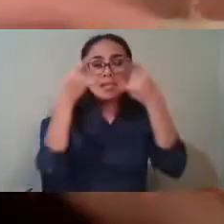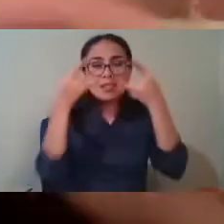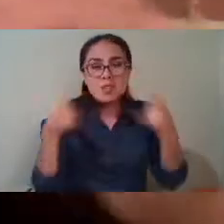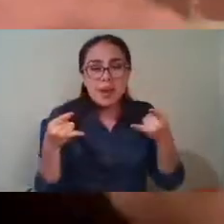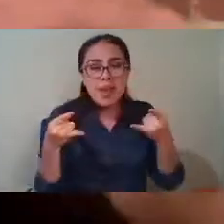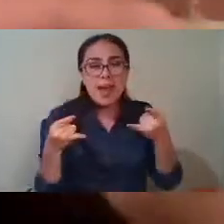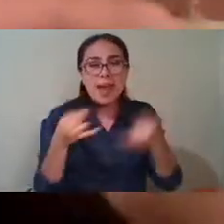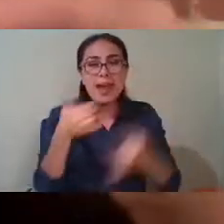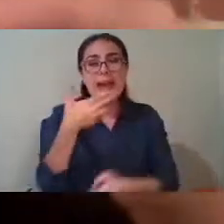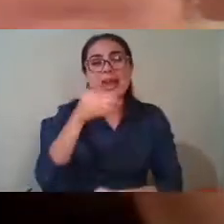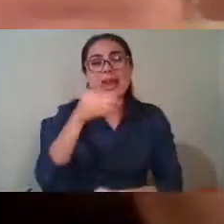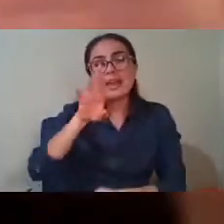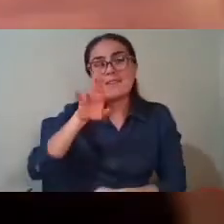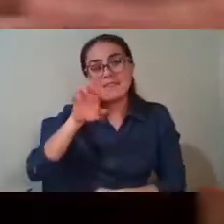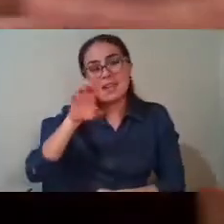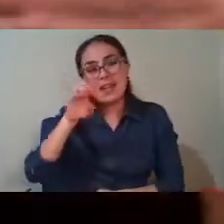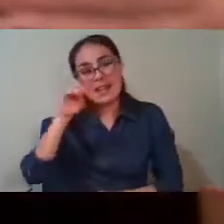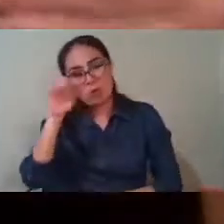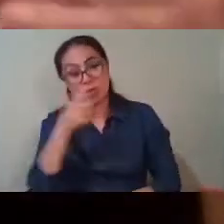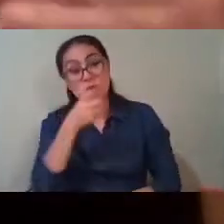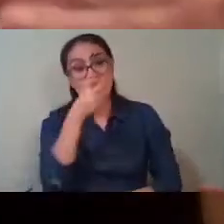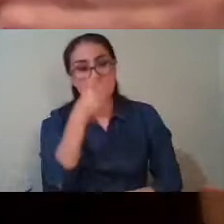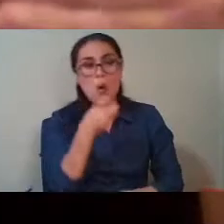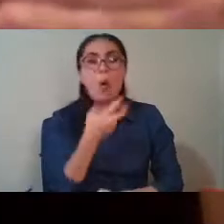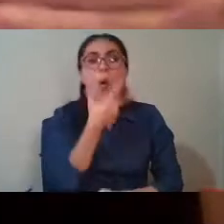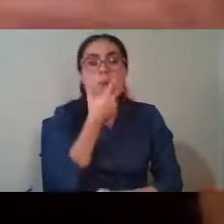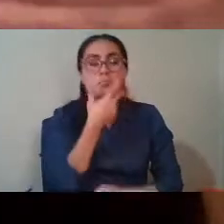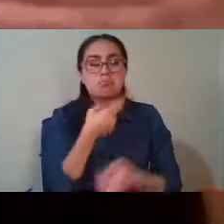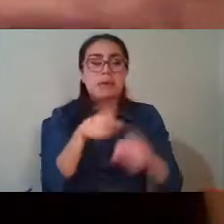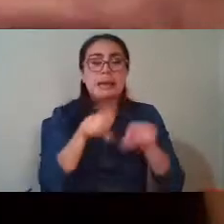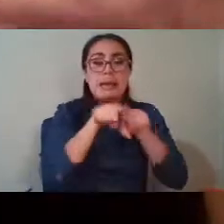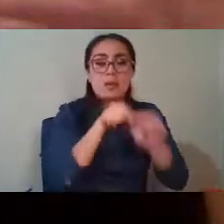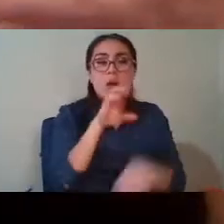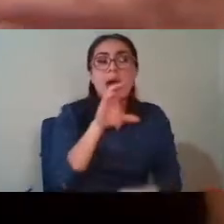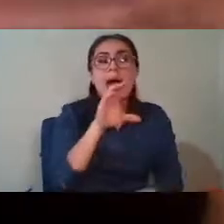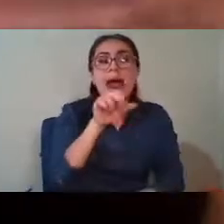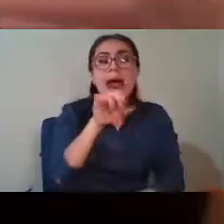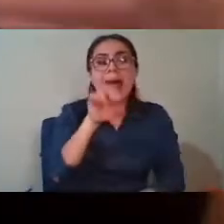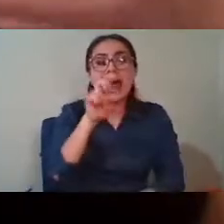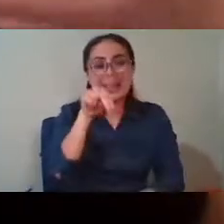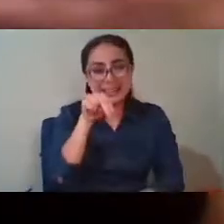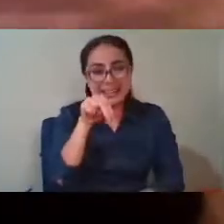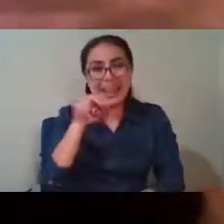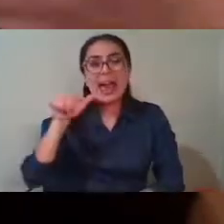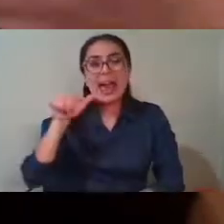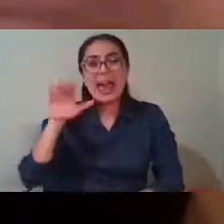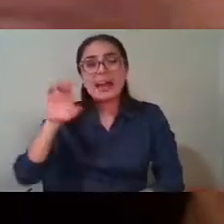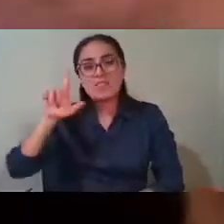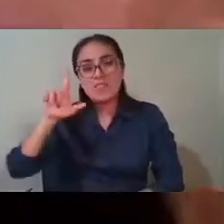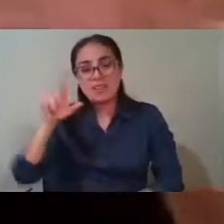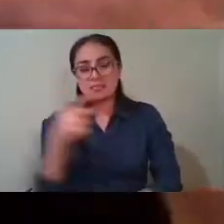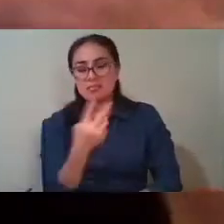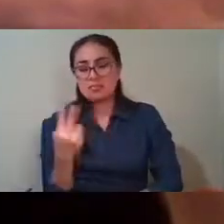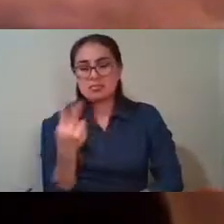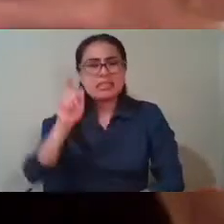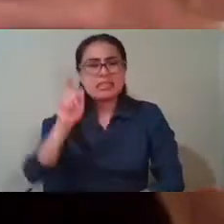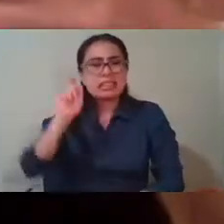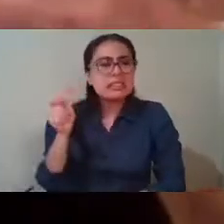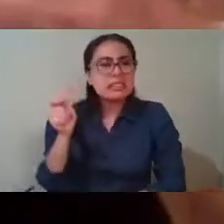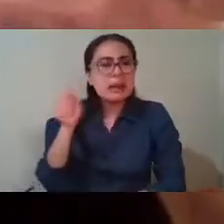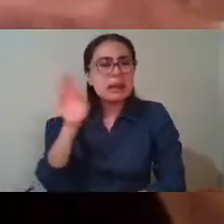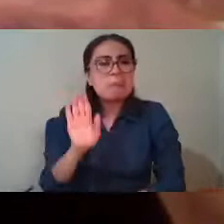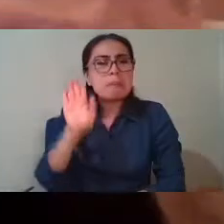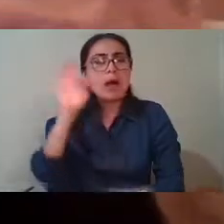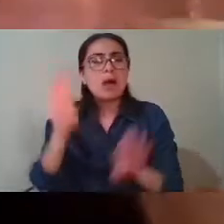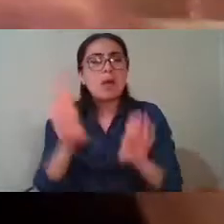descubrí que Grace decía que Caín y Abel, el mito de Caín y Abel, no era otra cosa que el mito de enfrentamiento